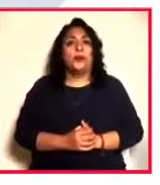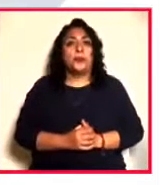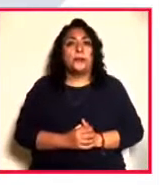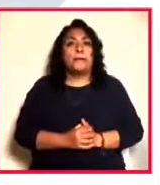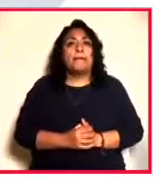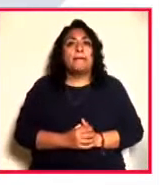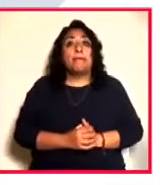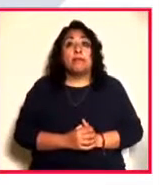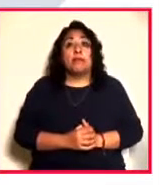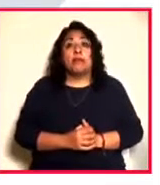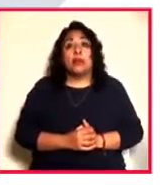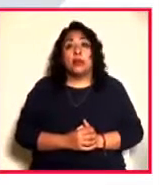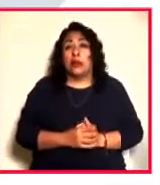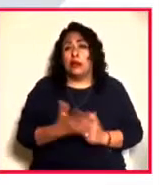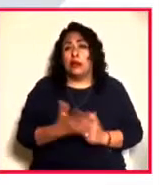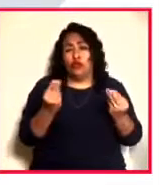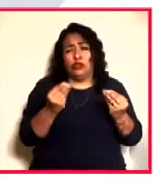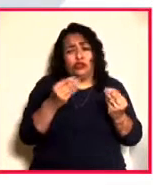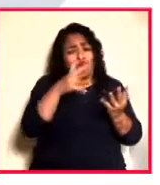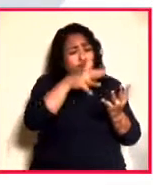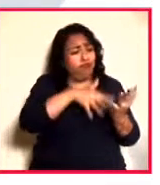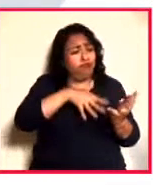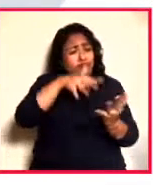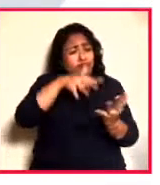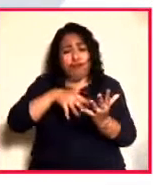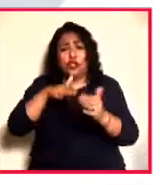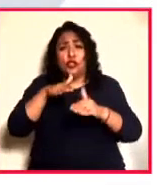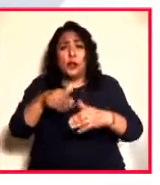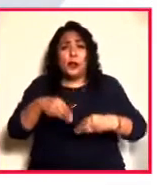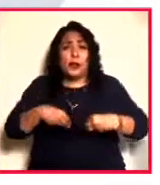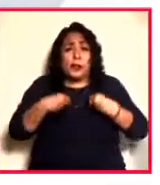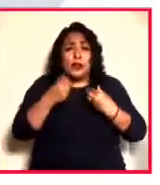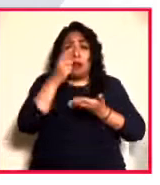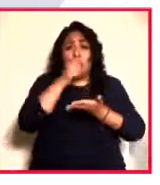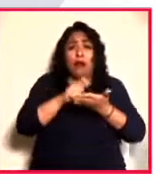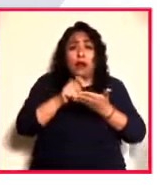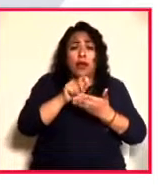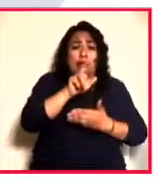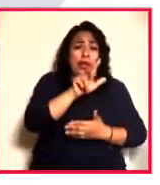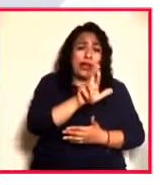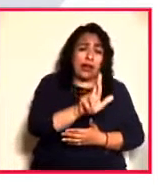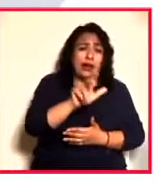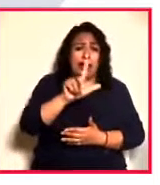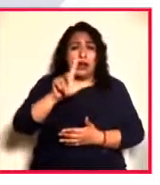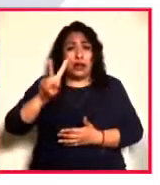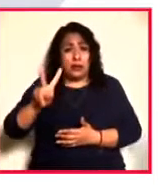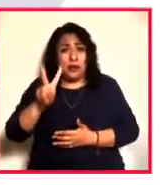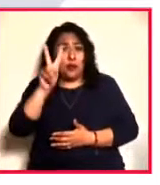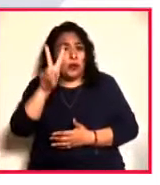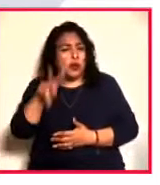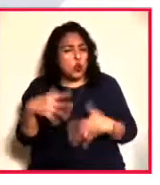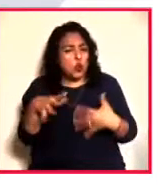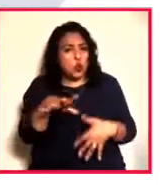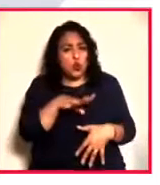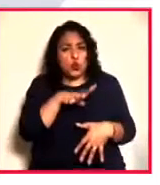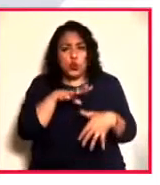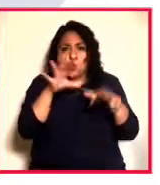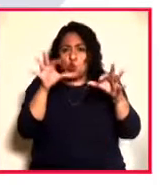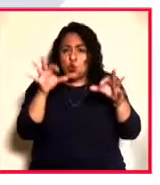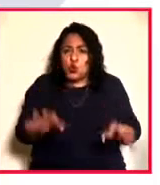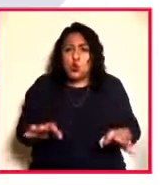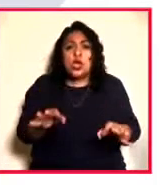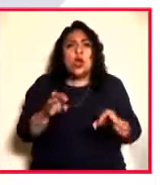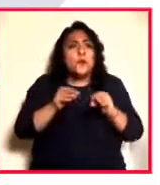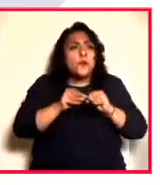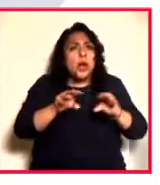Esa gran cantidad de textos en torno a la vida y la obra de Ramón López Velarde son en general de alta calidad y han sido